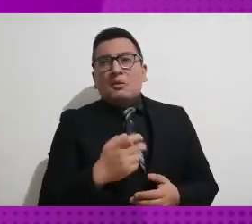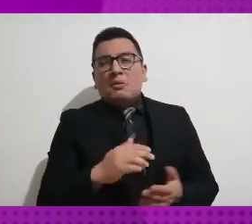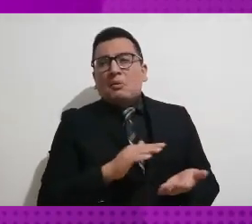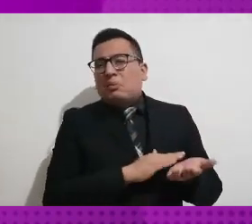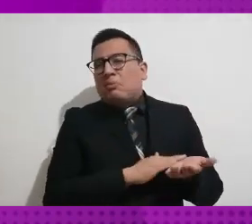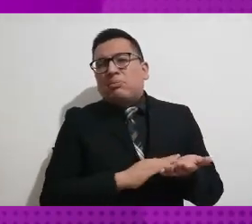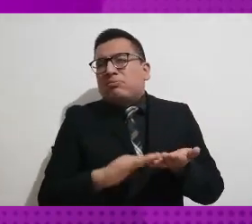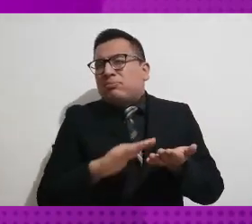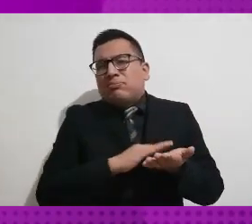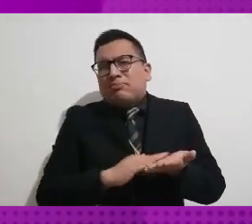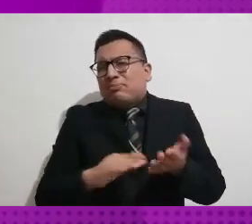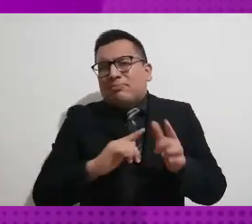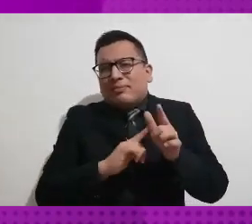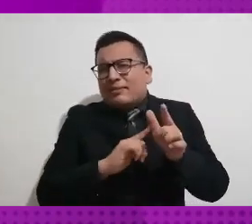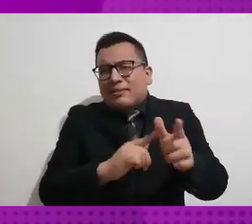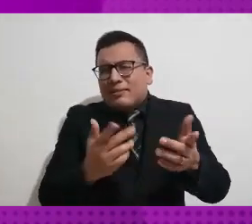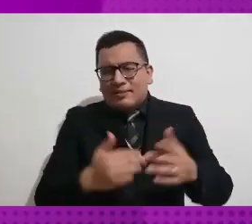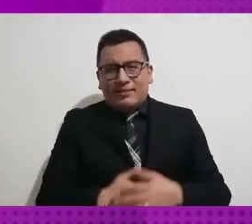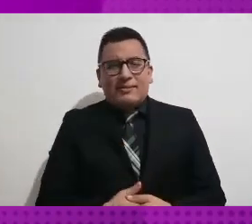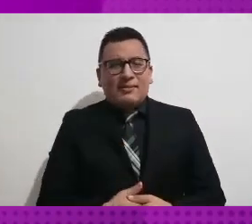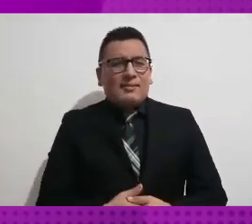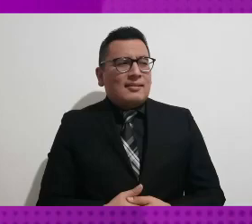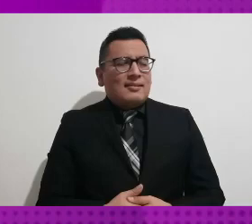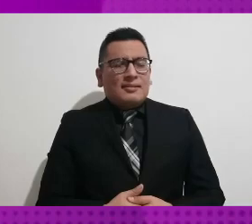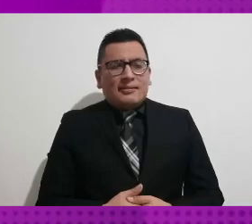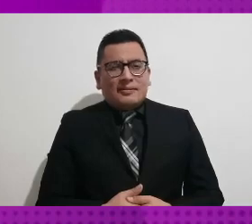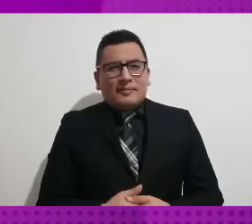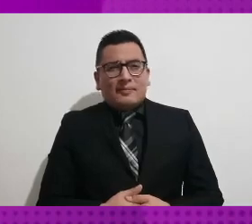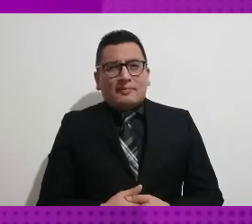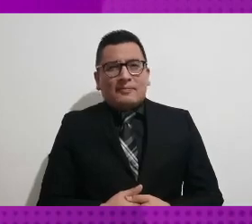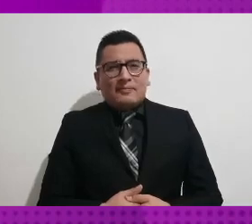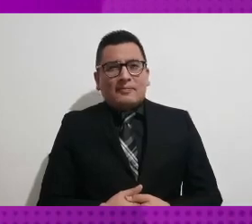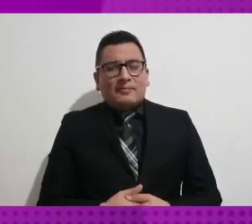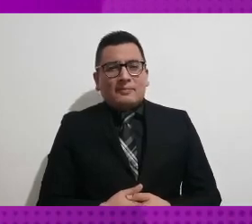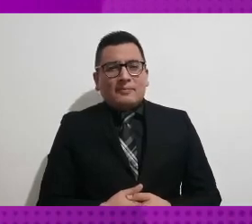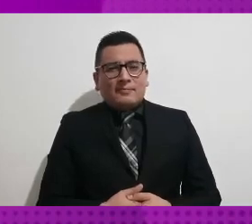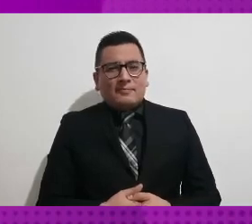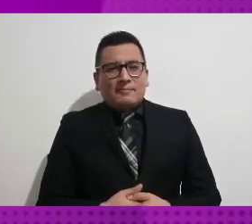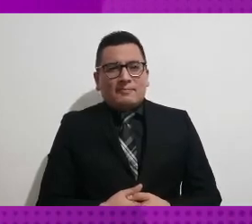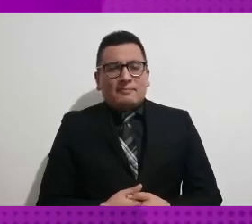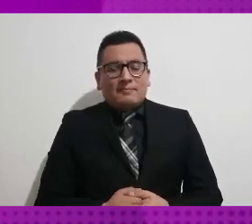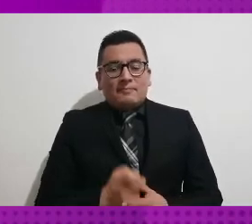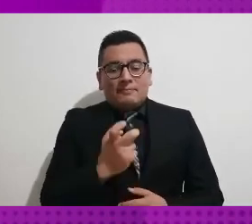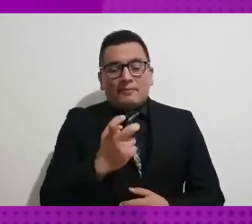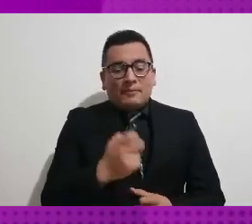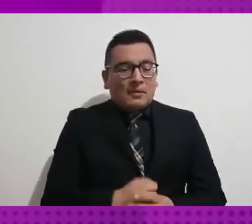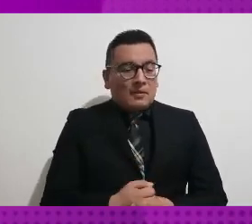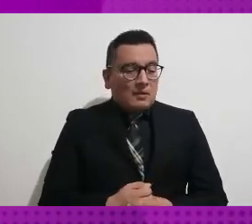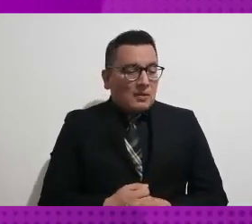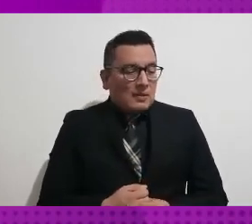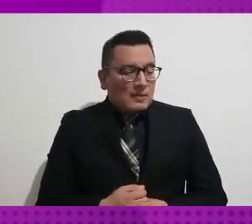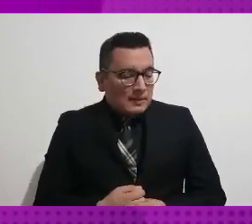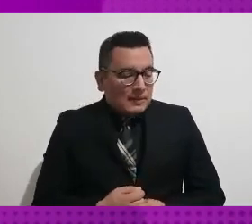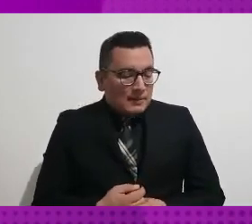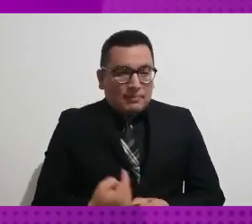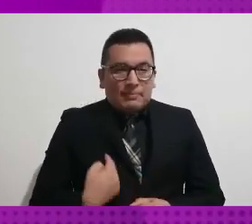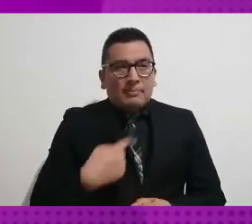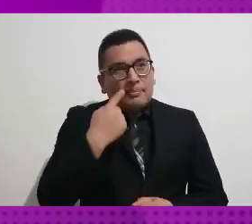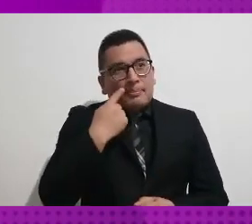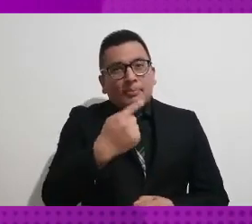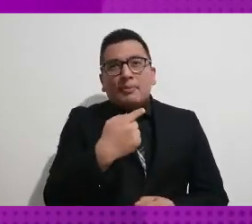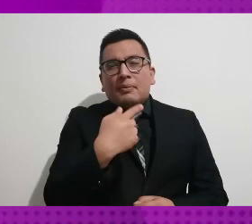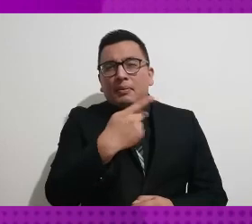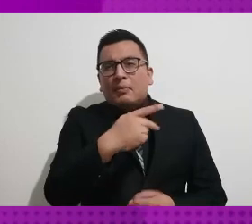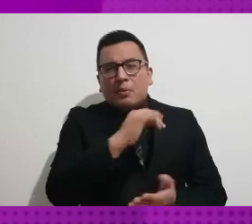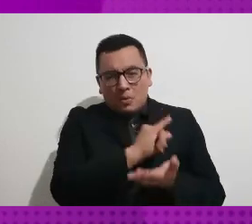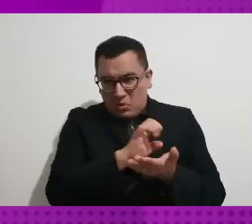lo van a dejar de usar. Y yo pienso que tanto el IEC